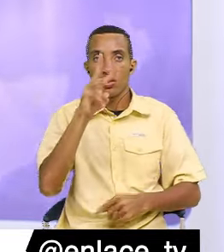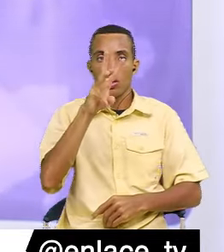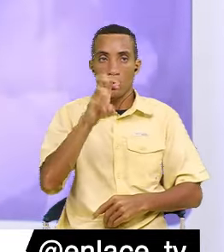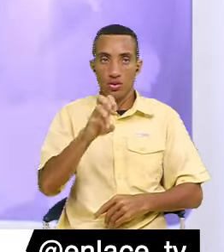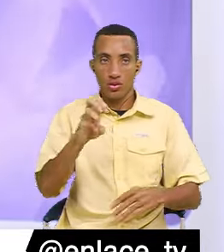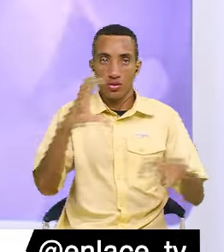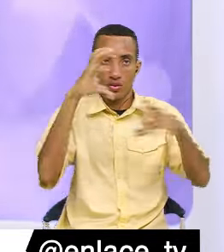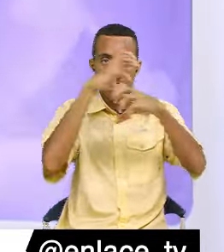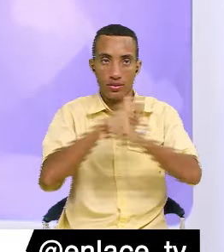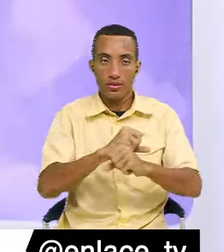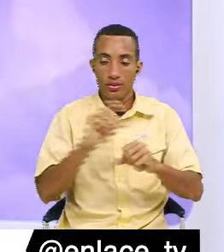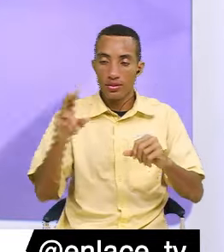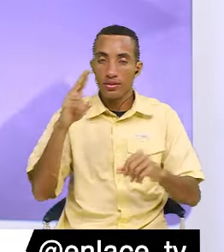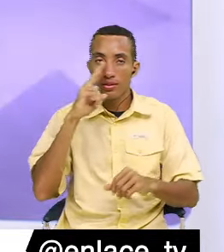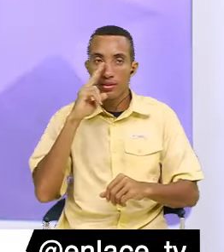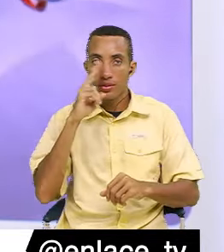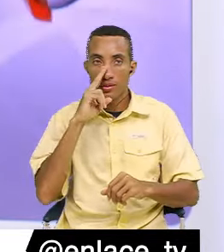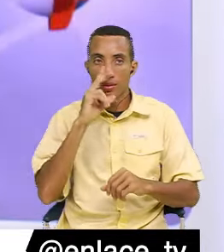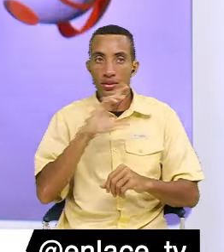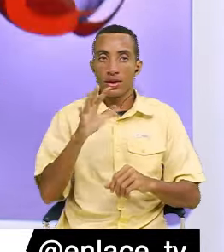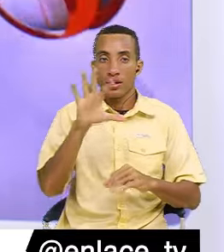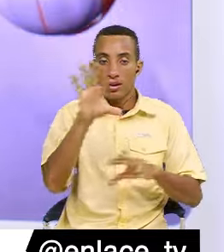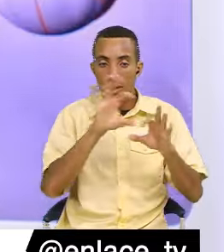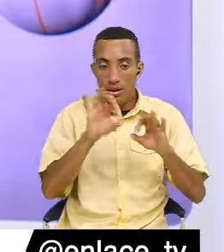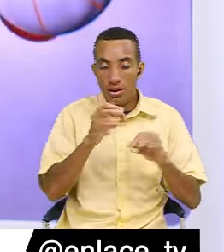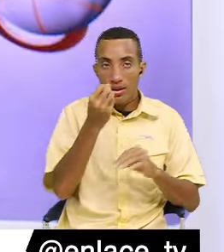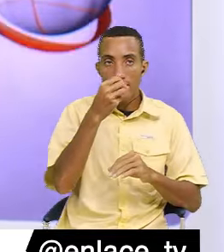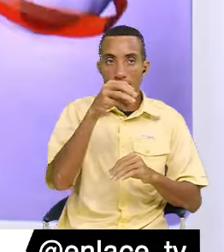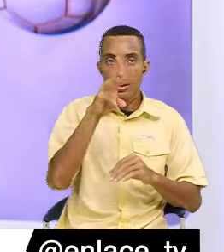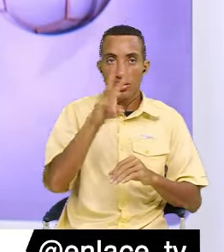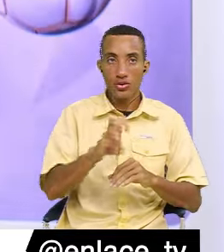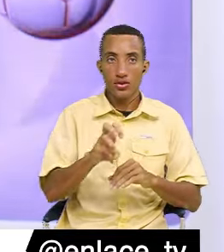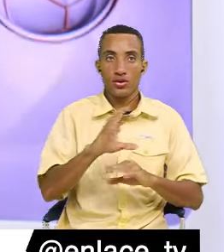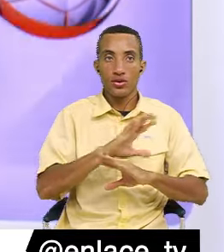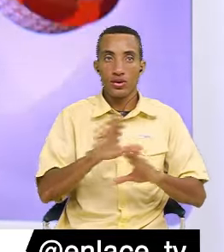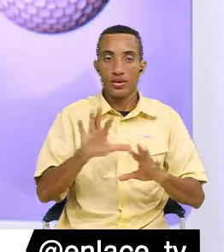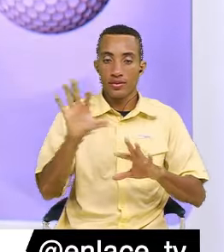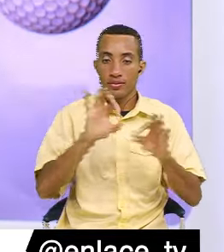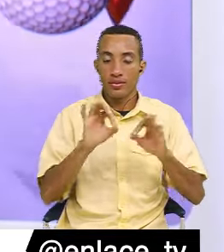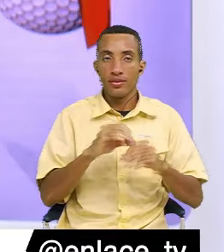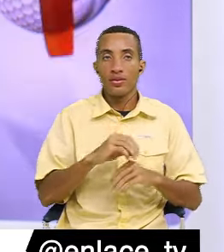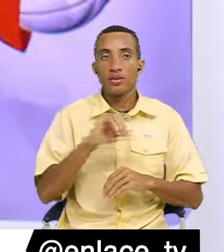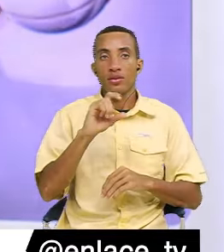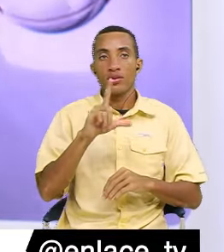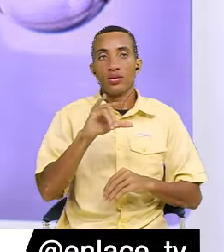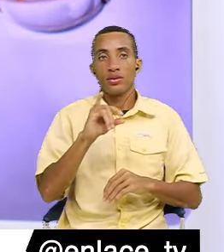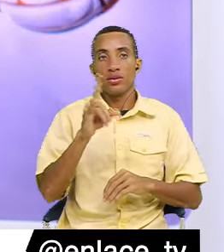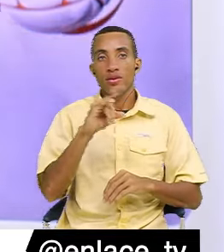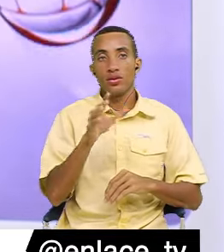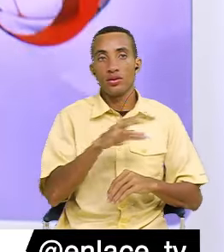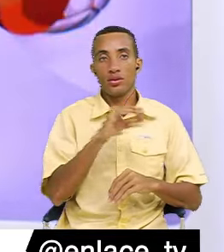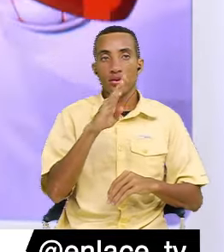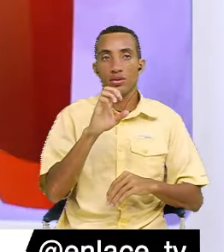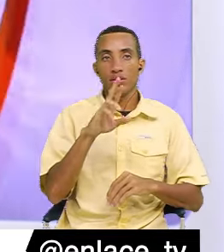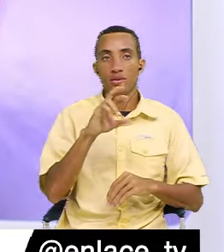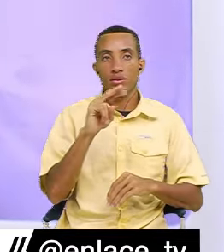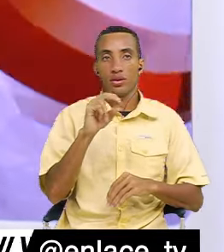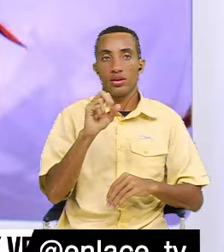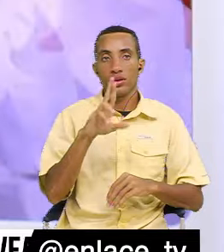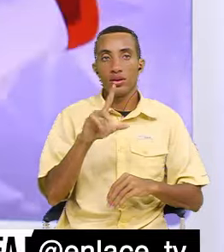Atlético Nacional. Ya están los 18 convocados por parte del profesor Jorge Luis Bernal, que esperan que ruede el balón allí en el estadio de Barranca